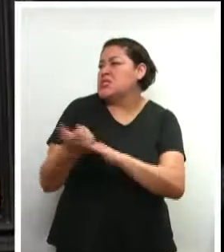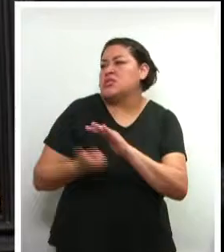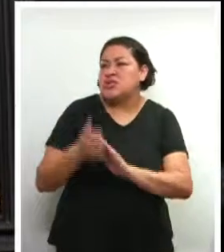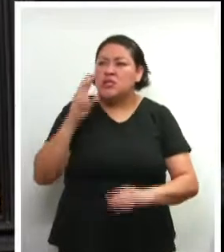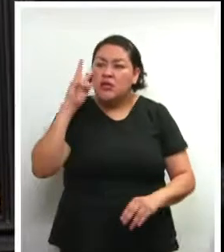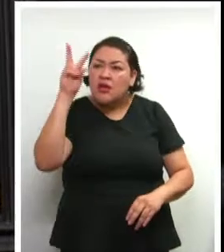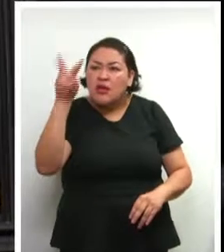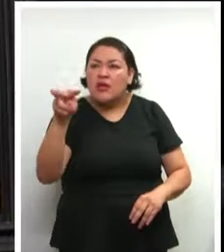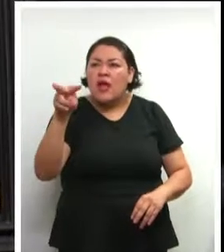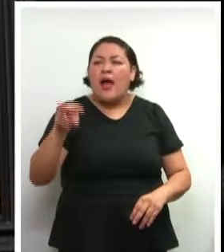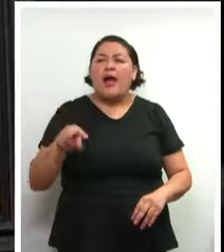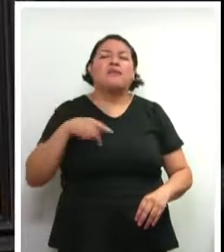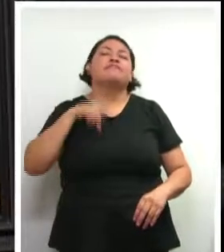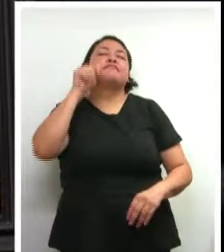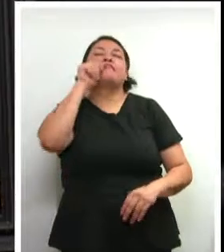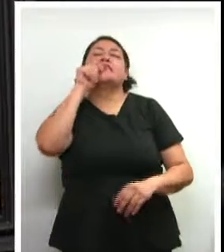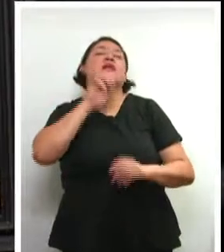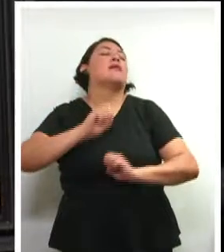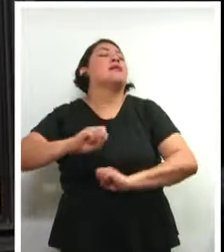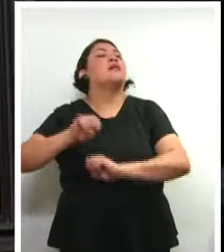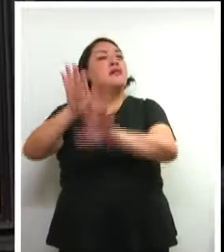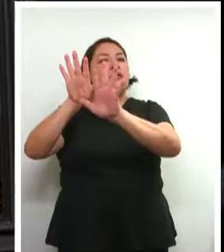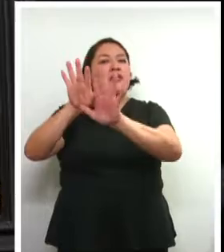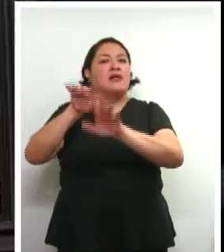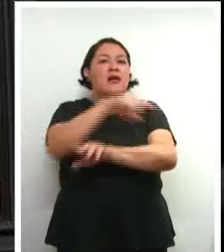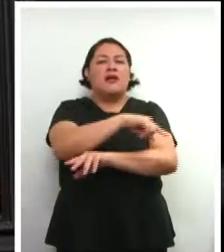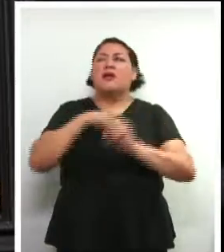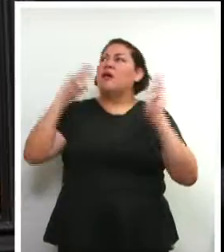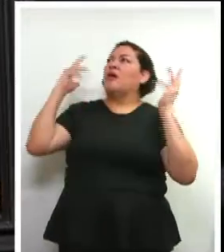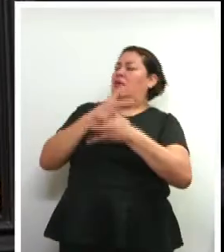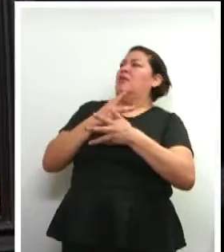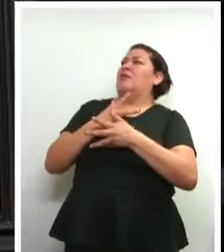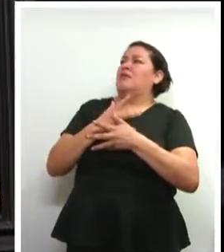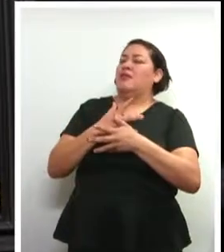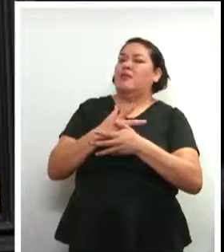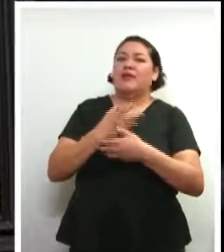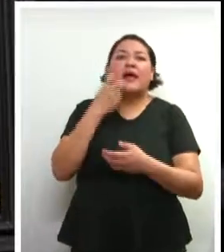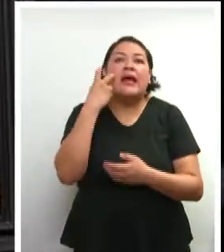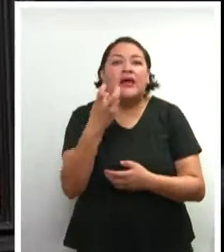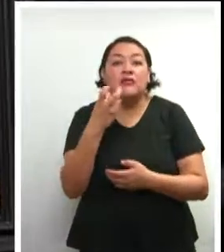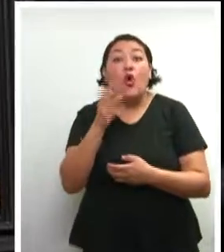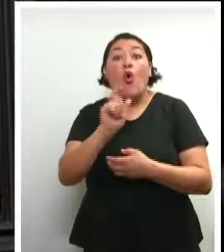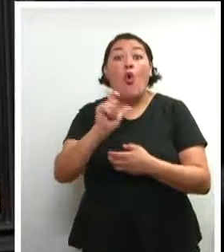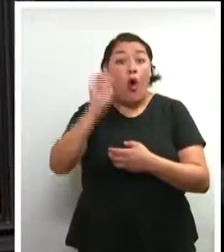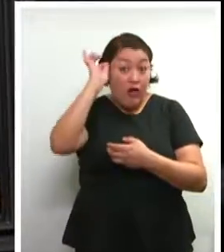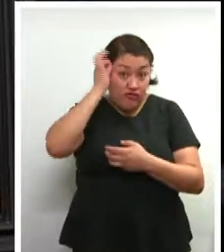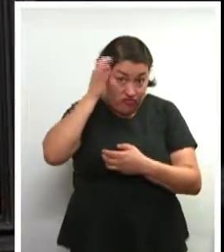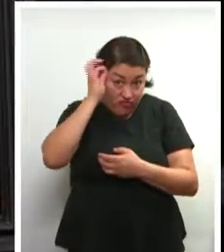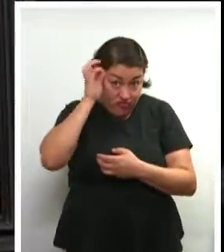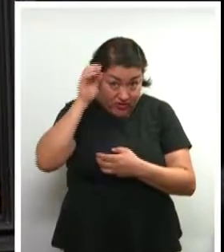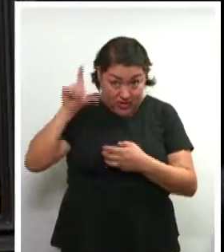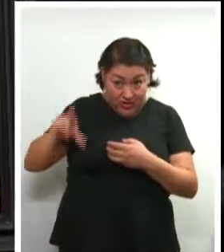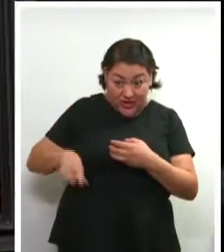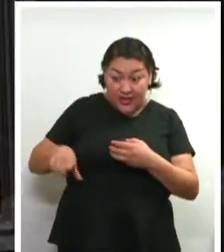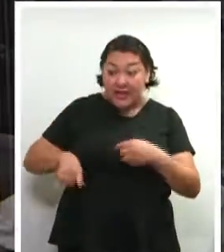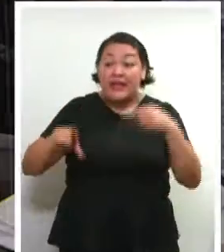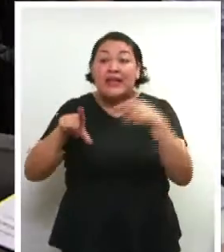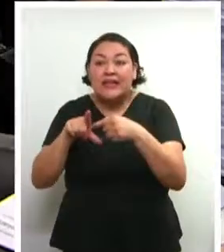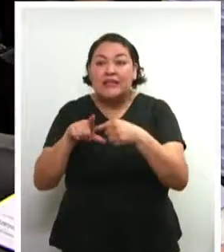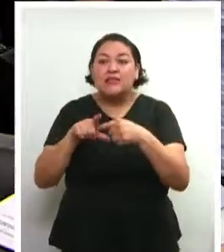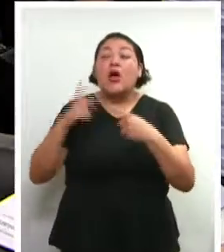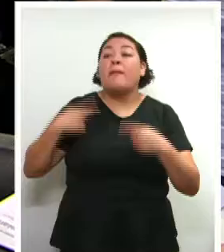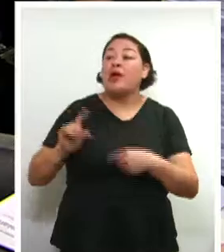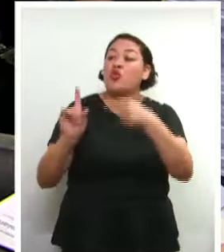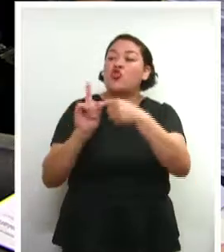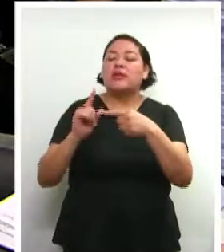existió, es impune. En tratándose del servicio público, es urgente cambiar la concepción de lo que es